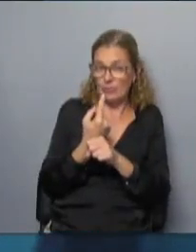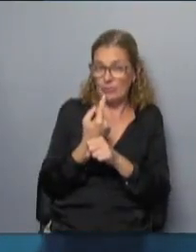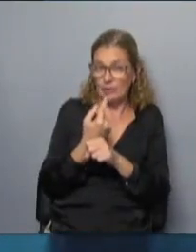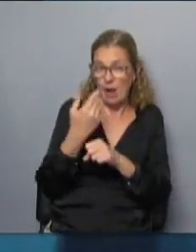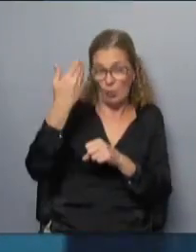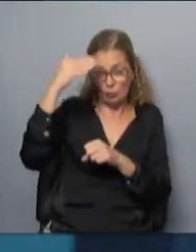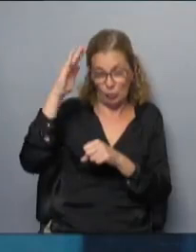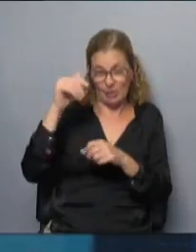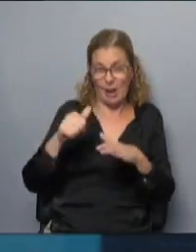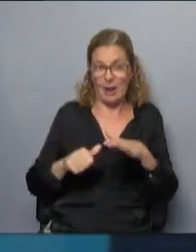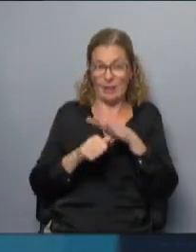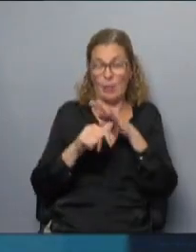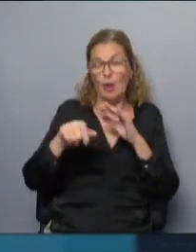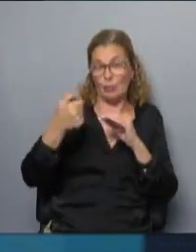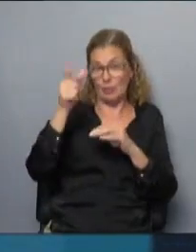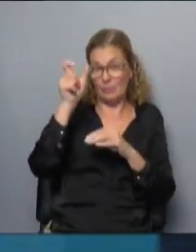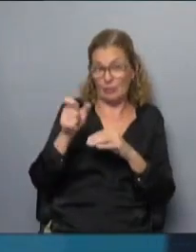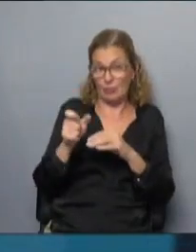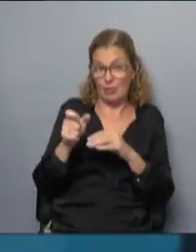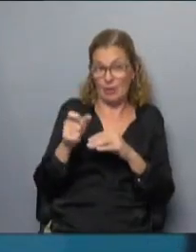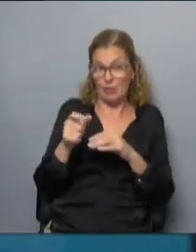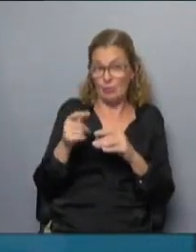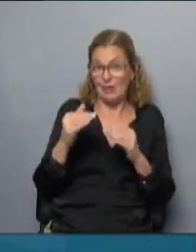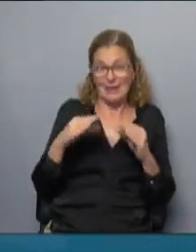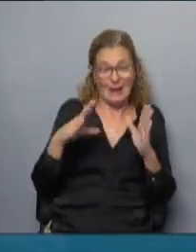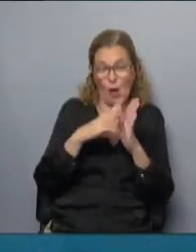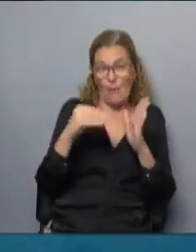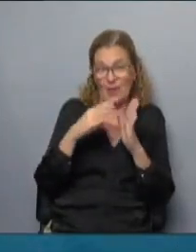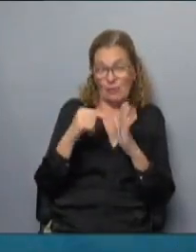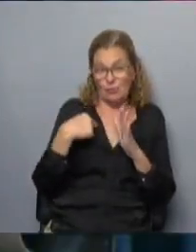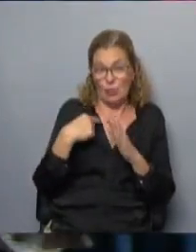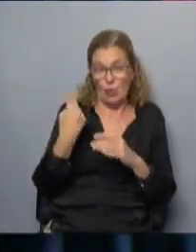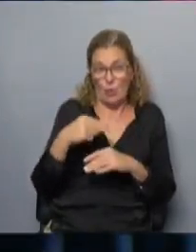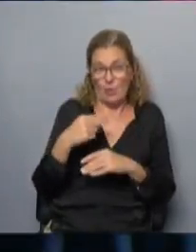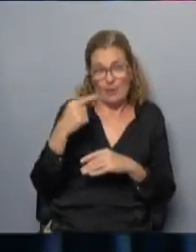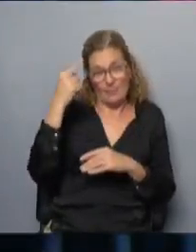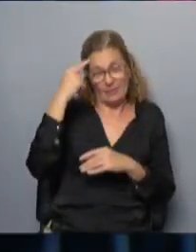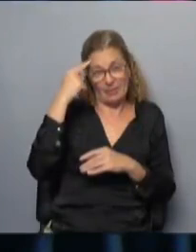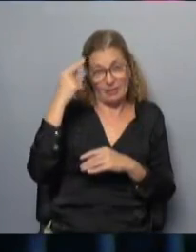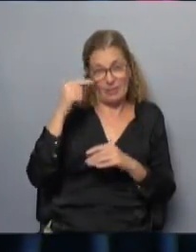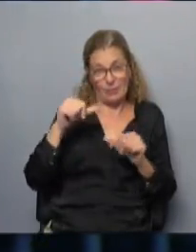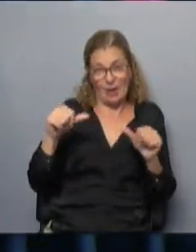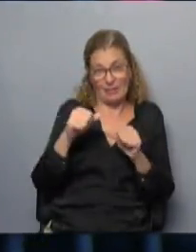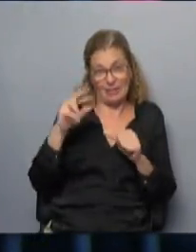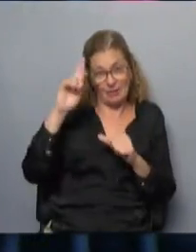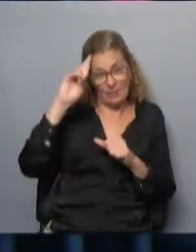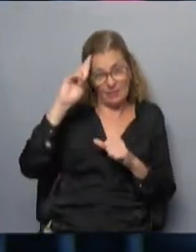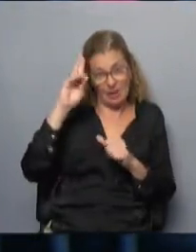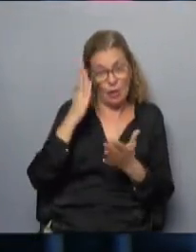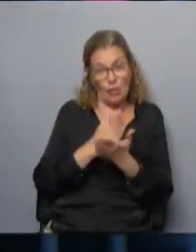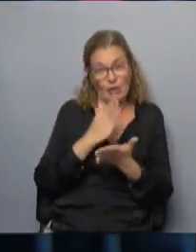ada y otra gente que no tiene por qué hacer lo que hizo es parodi que yo nunca me creí puede hacer fue respetar los derechos humanos yo siempre